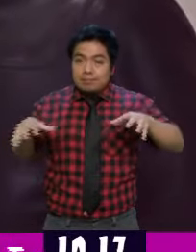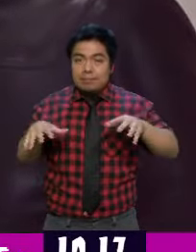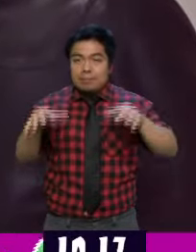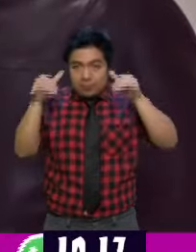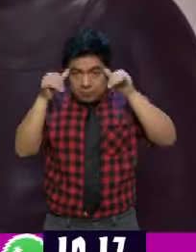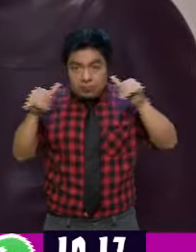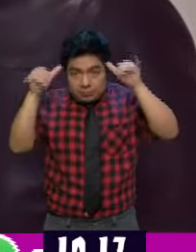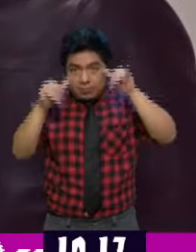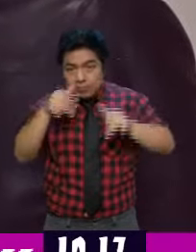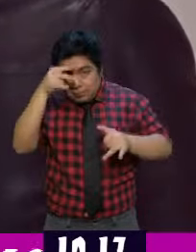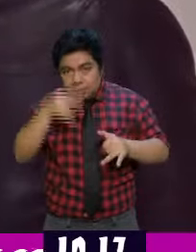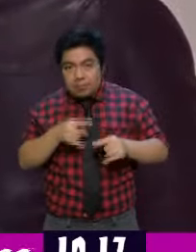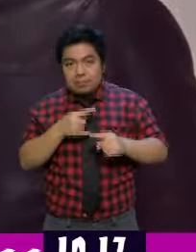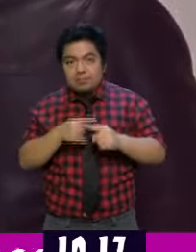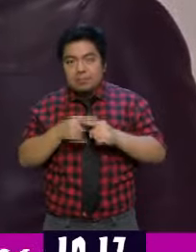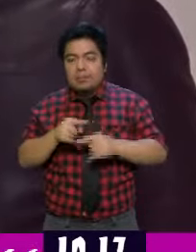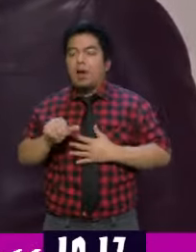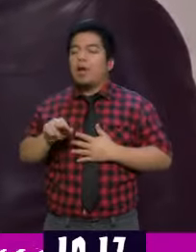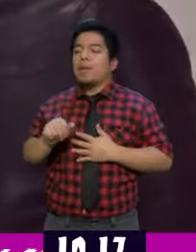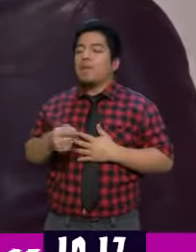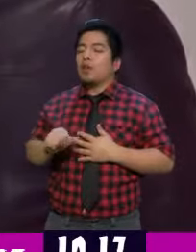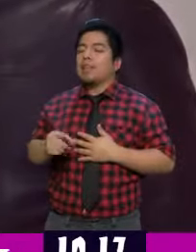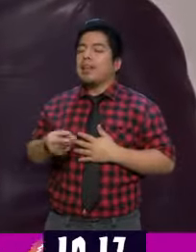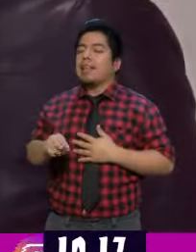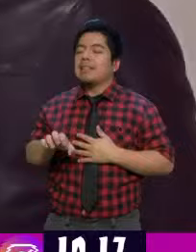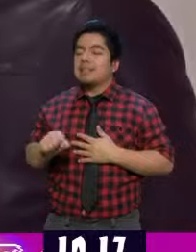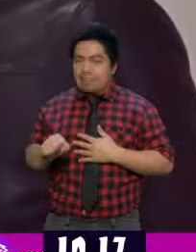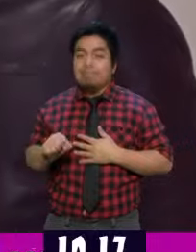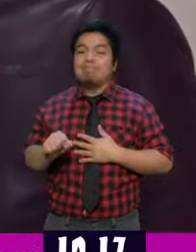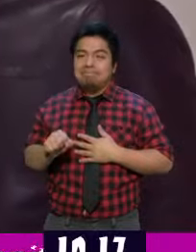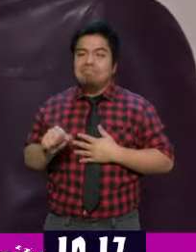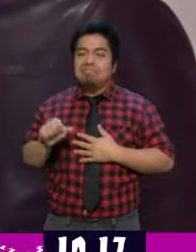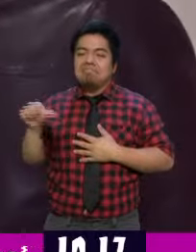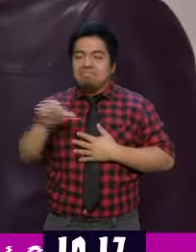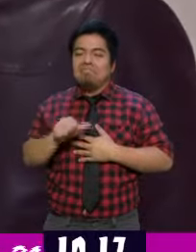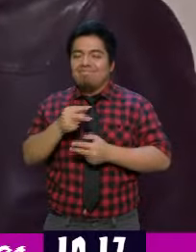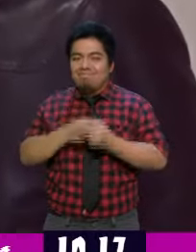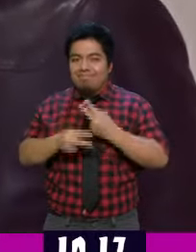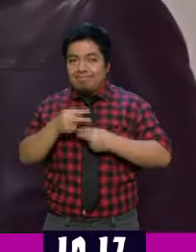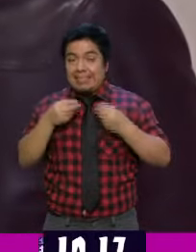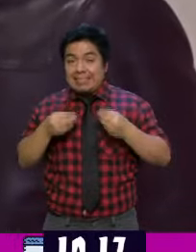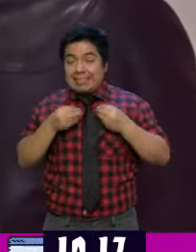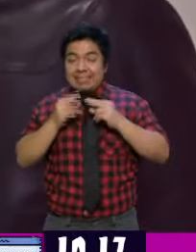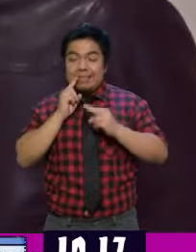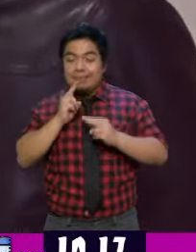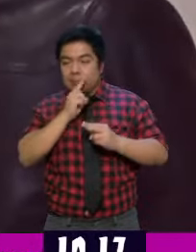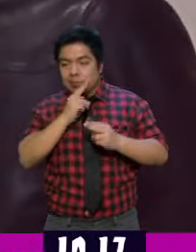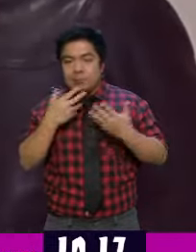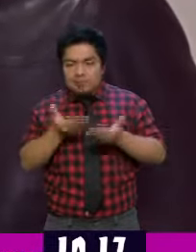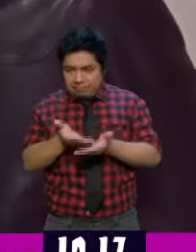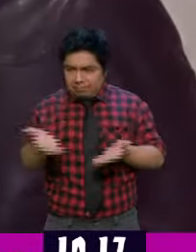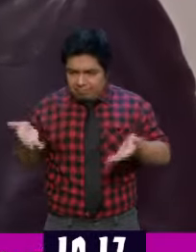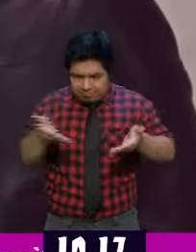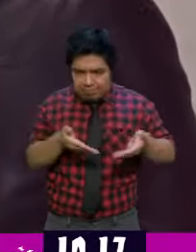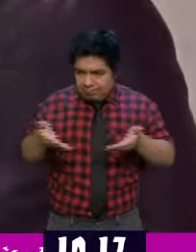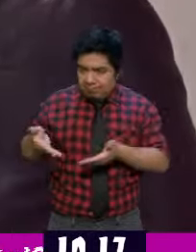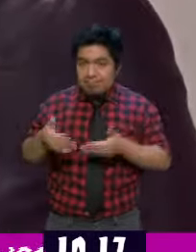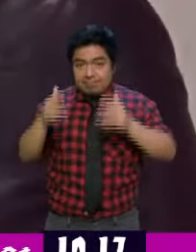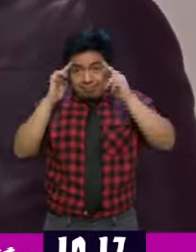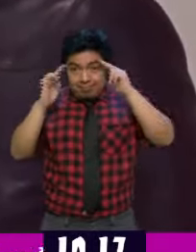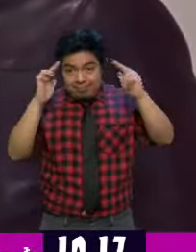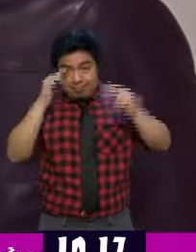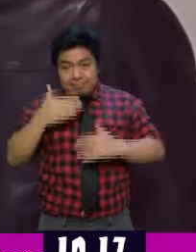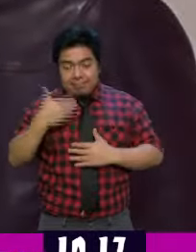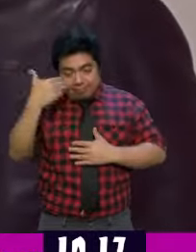Toros, México, mis queridos amigos de Los Auténticos Decadentes, que nos traen grandes noticias, pero primero que se presenten ellos. Hola, soy